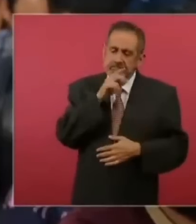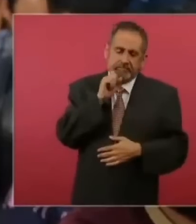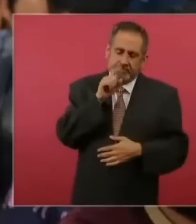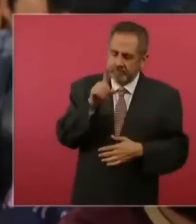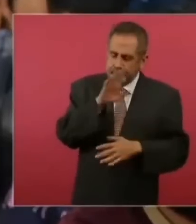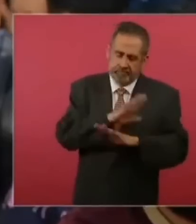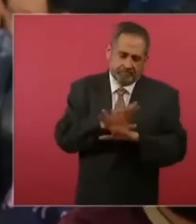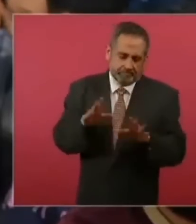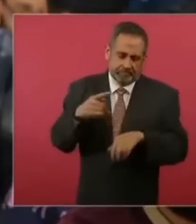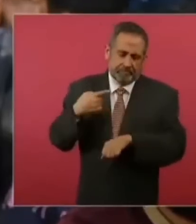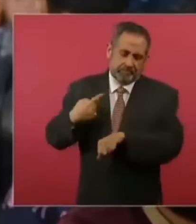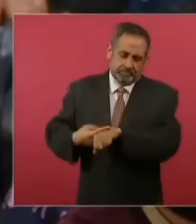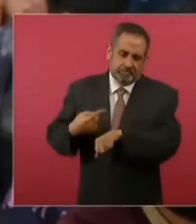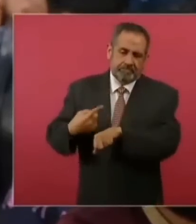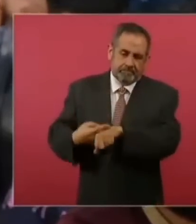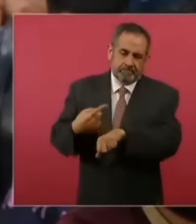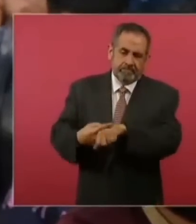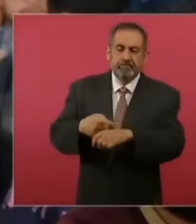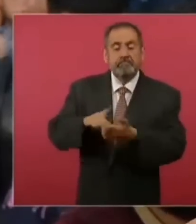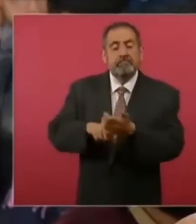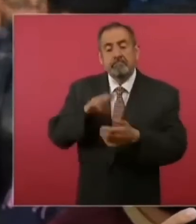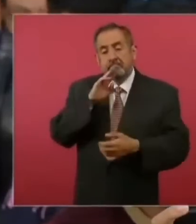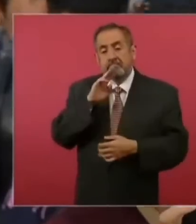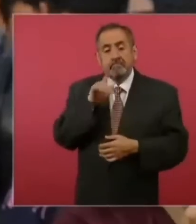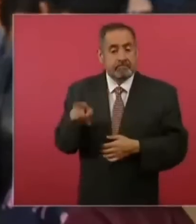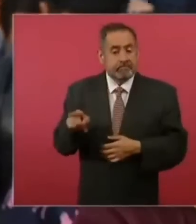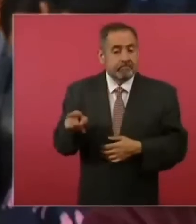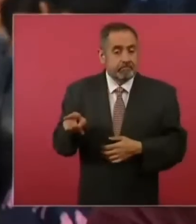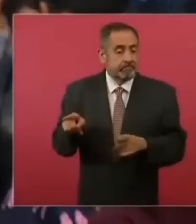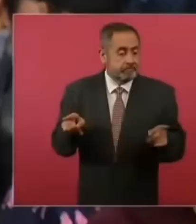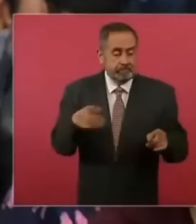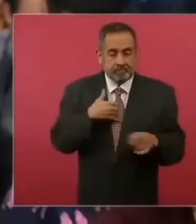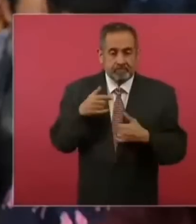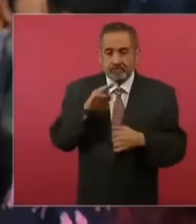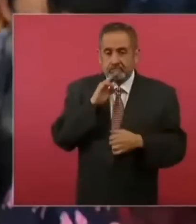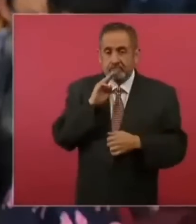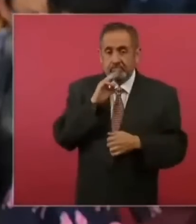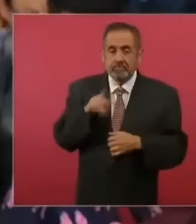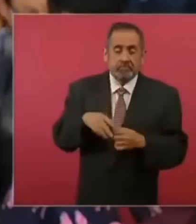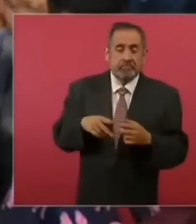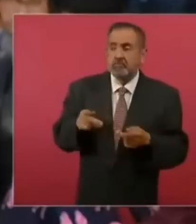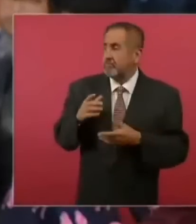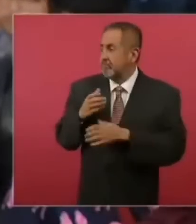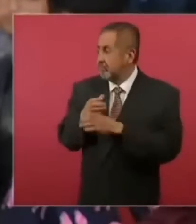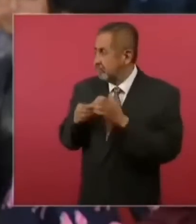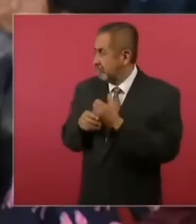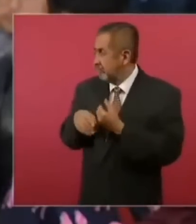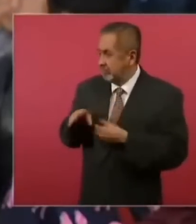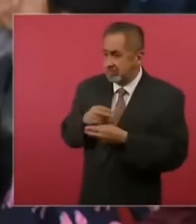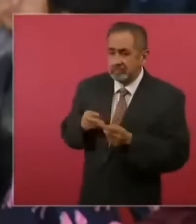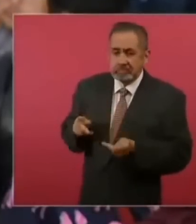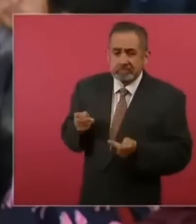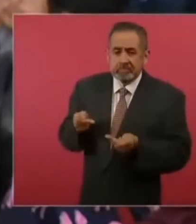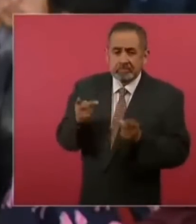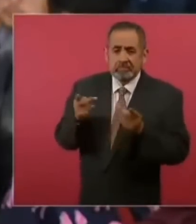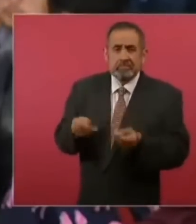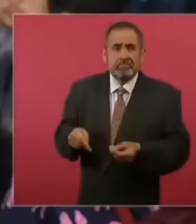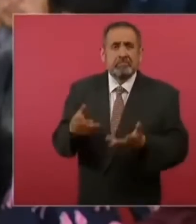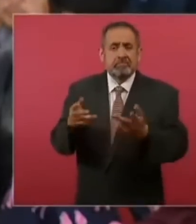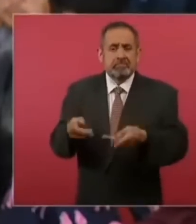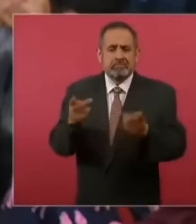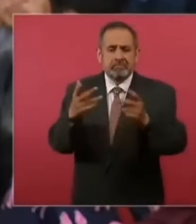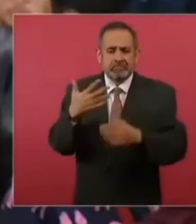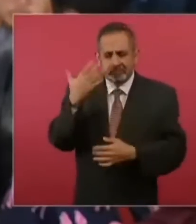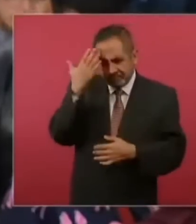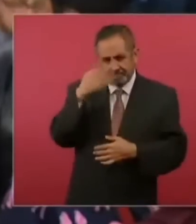también enfermando. La mamá de uno de los muchachos ha llegado al grado de vender todo lo poquito que tenía.